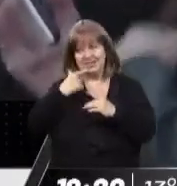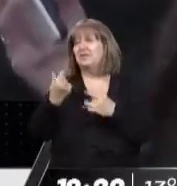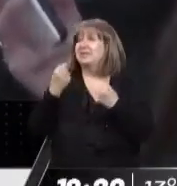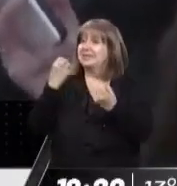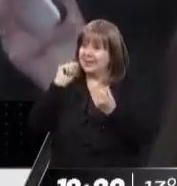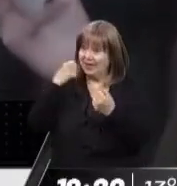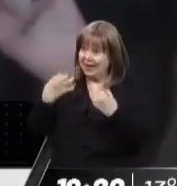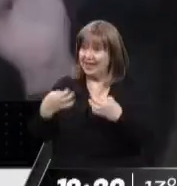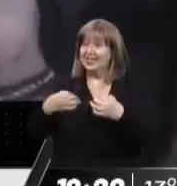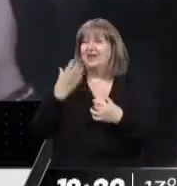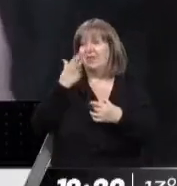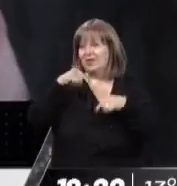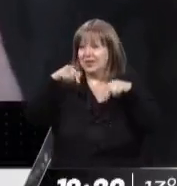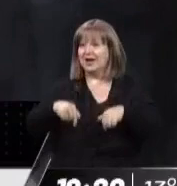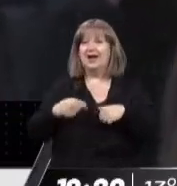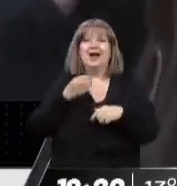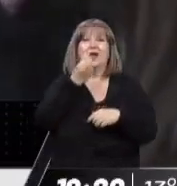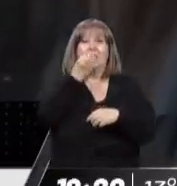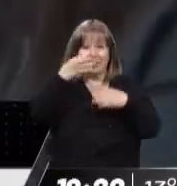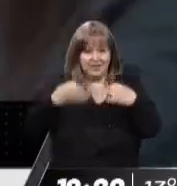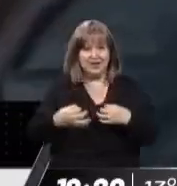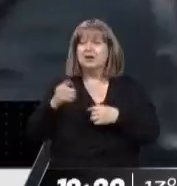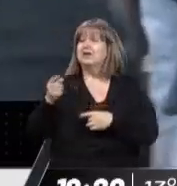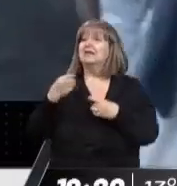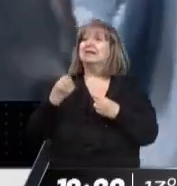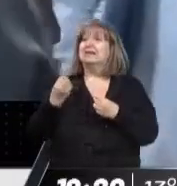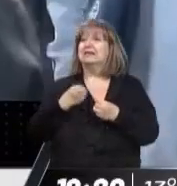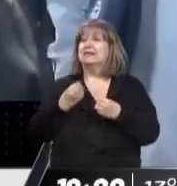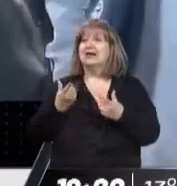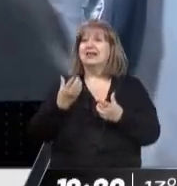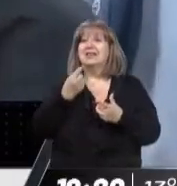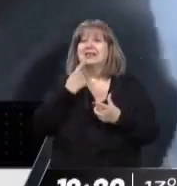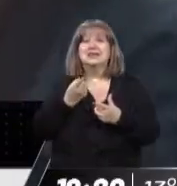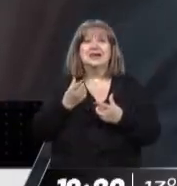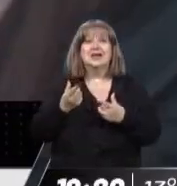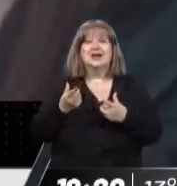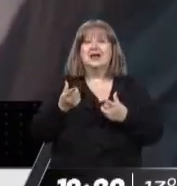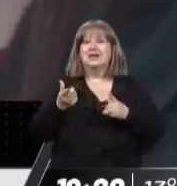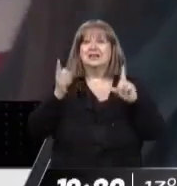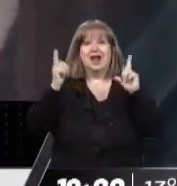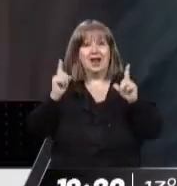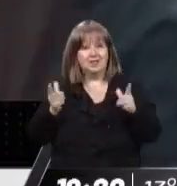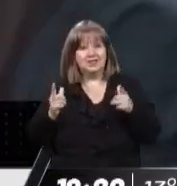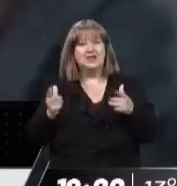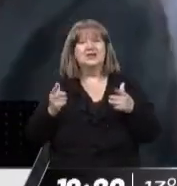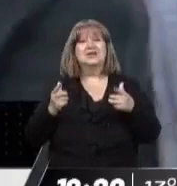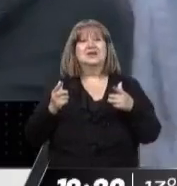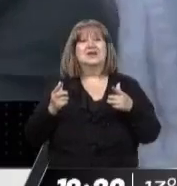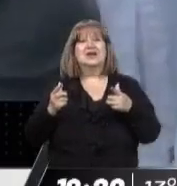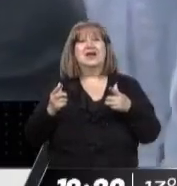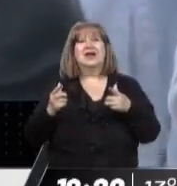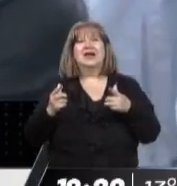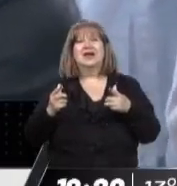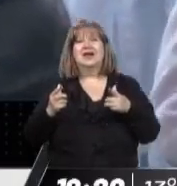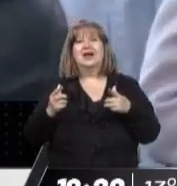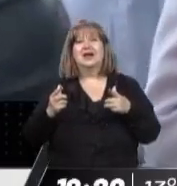¿Estuvo lindo? Sí. ¿Cómo les ha ido hasta ahora? Bien. Dicen que los adolescentes no ven televisión abierta, yo les voy a demostrar que es mentira.